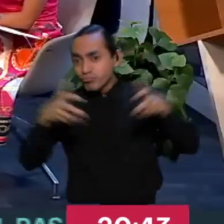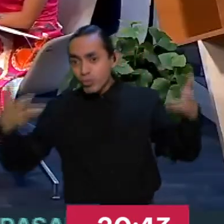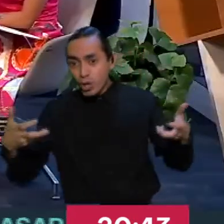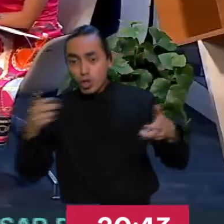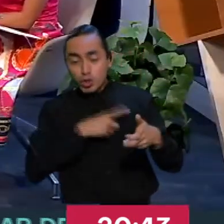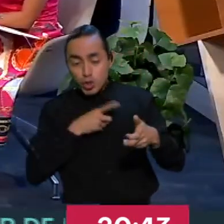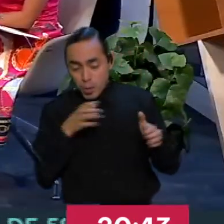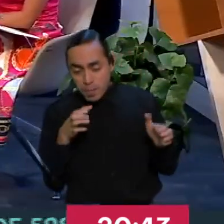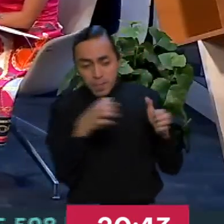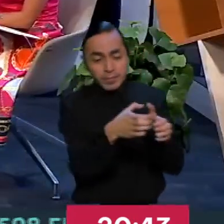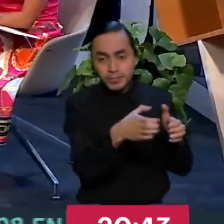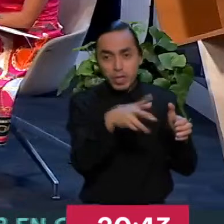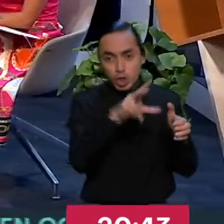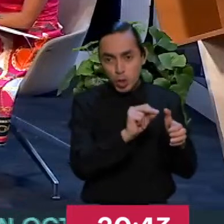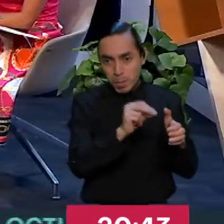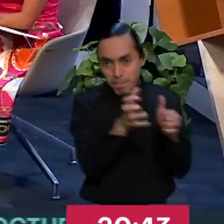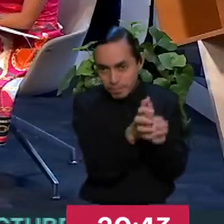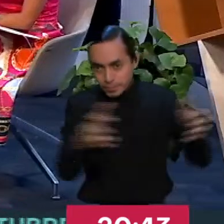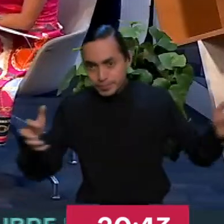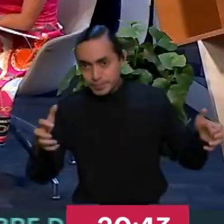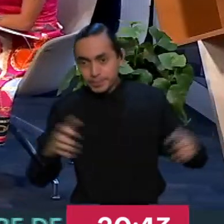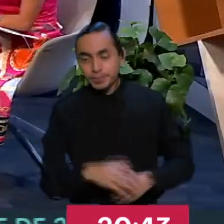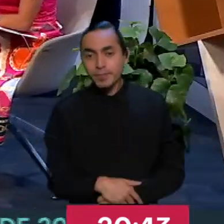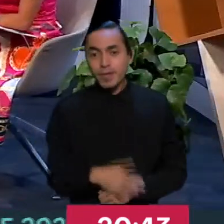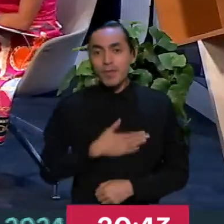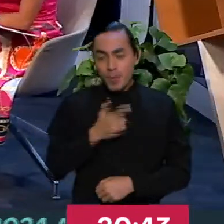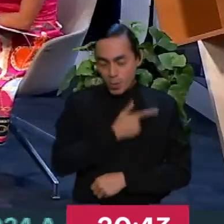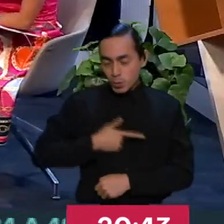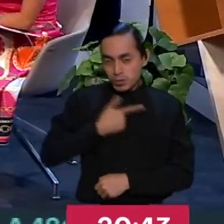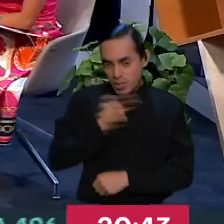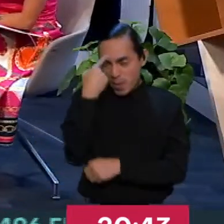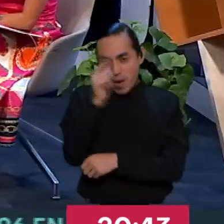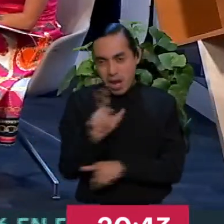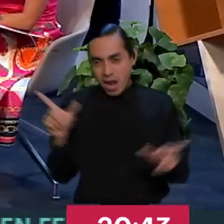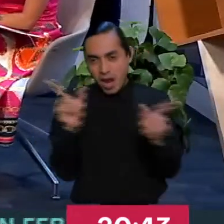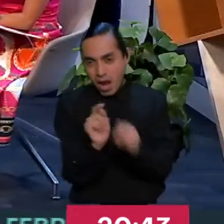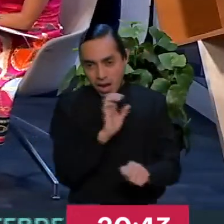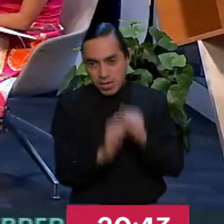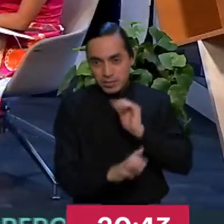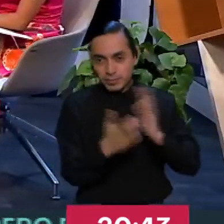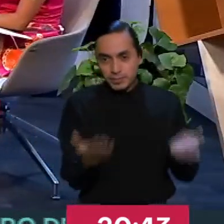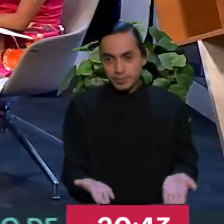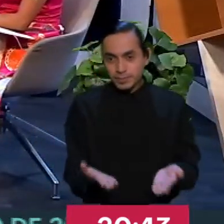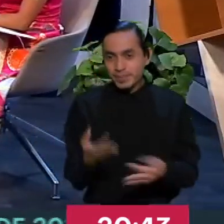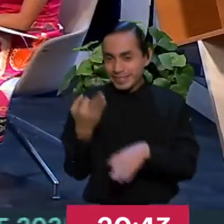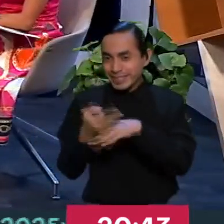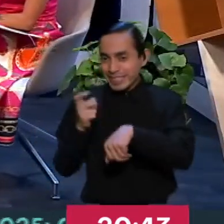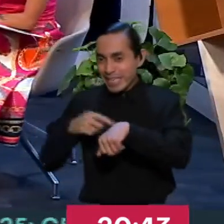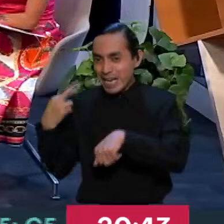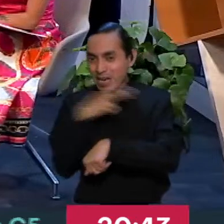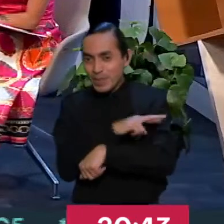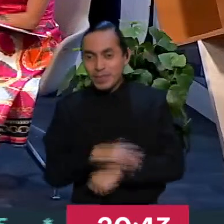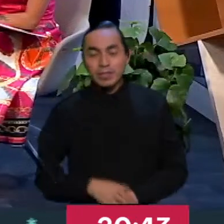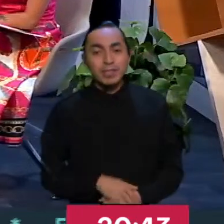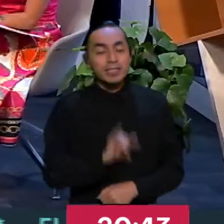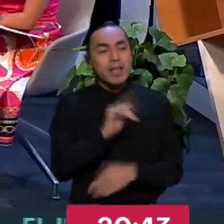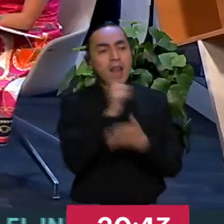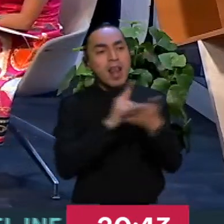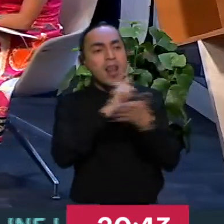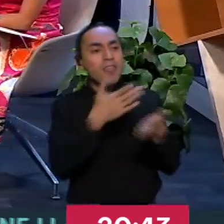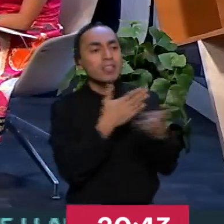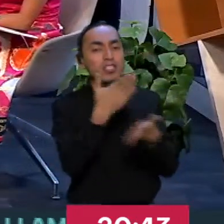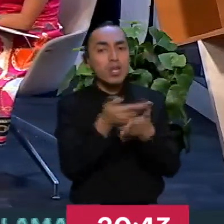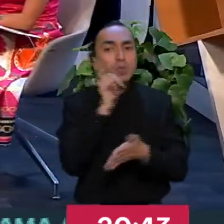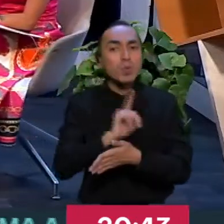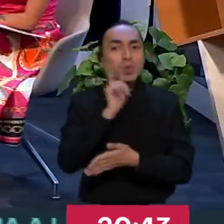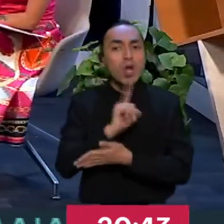se quedan en las cuestiones más urbanas. Claro. Sí me gustaría nada más, para cerrar lo que dice Ángeles, Rápidamente. ajá, muy rápido, que es la ley de acceso de las mujeres